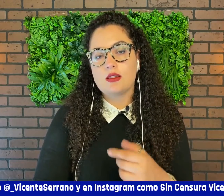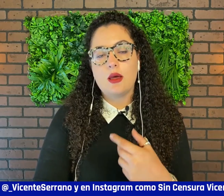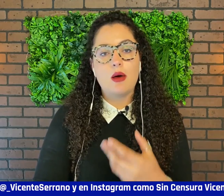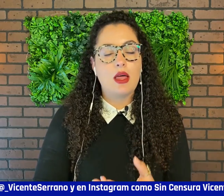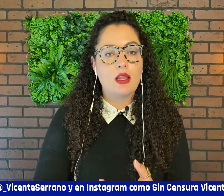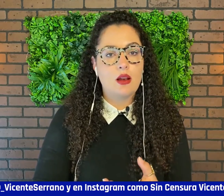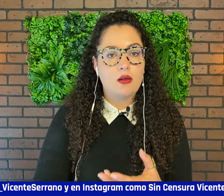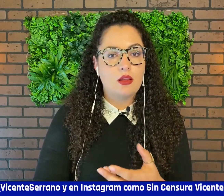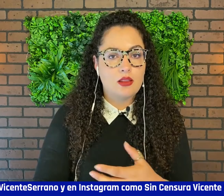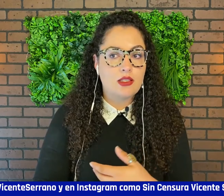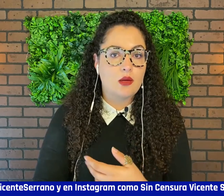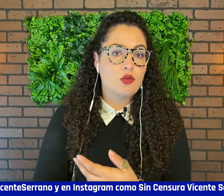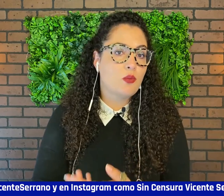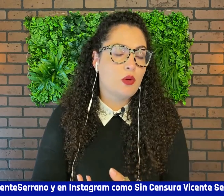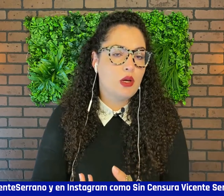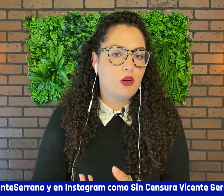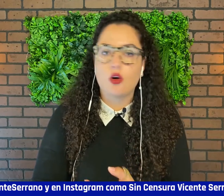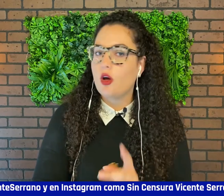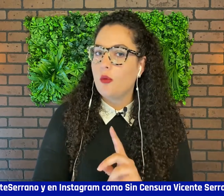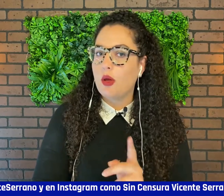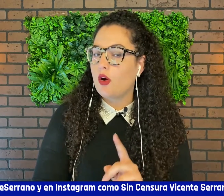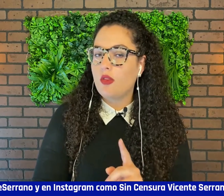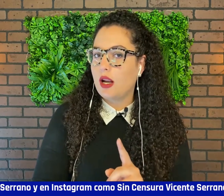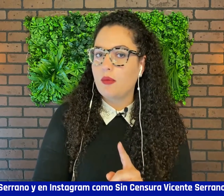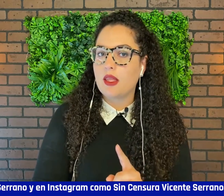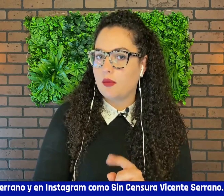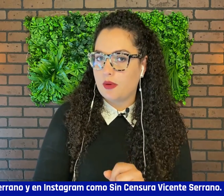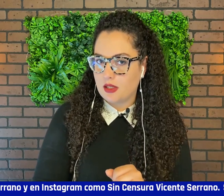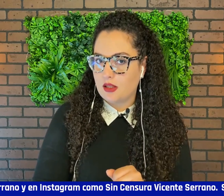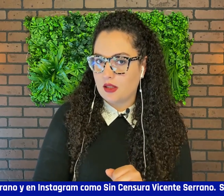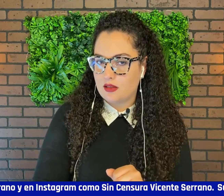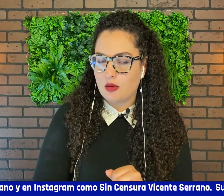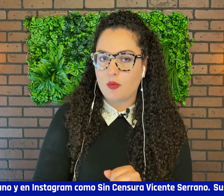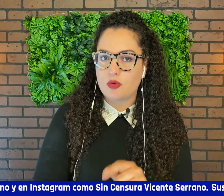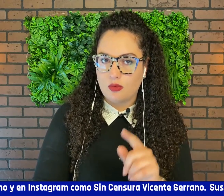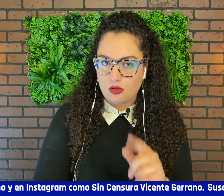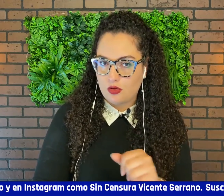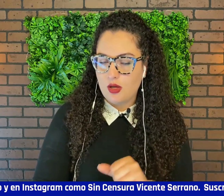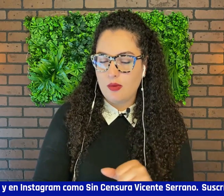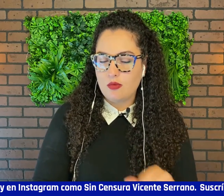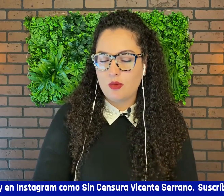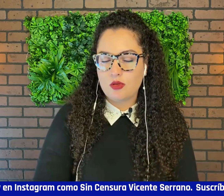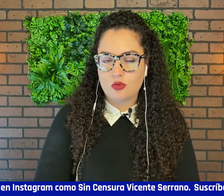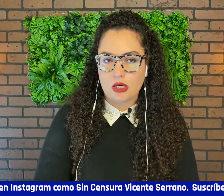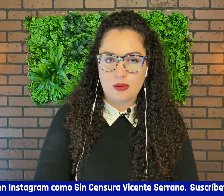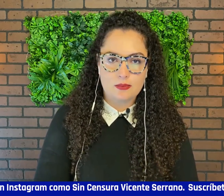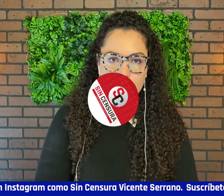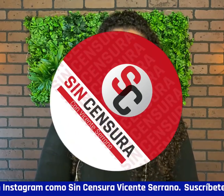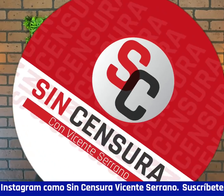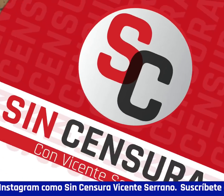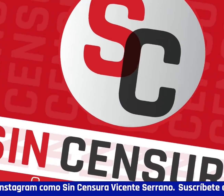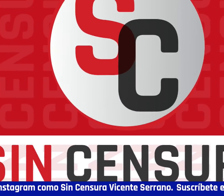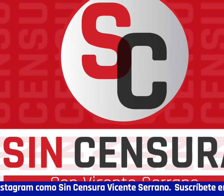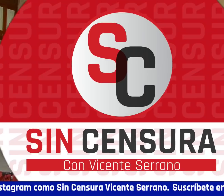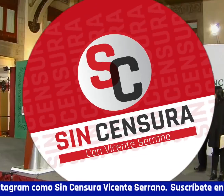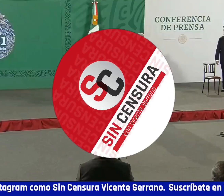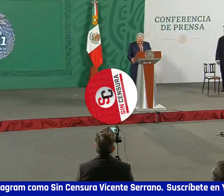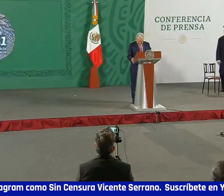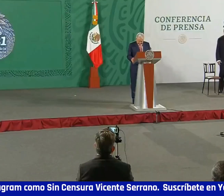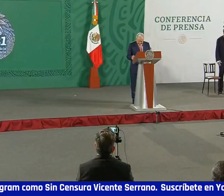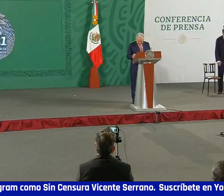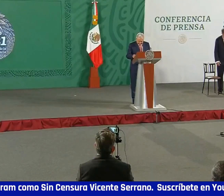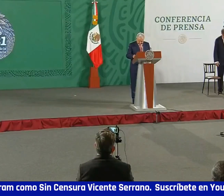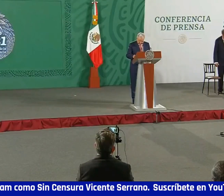aquí se va del servicio público, pero no de la vida del presidente Andrés Manuel López Obrador. Vamos a ver y escuchar.